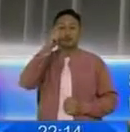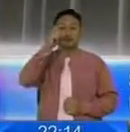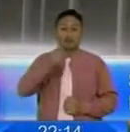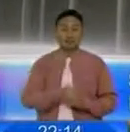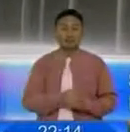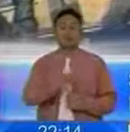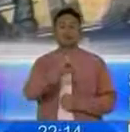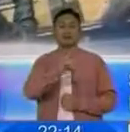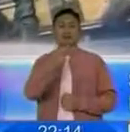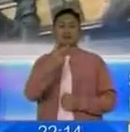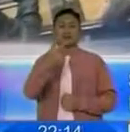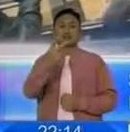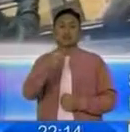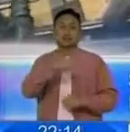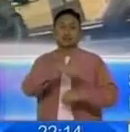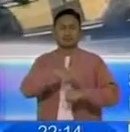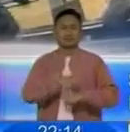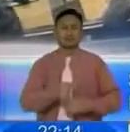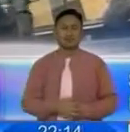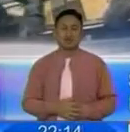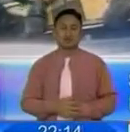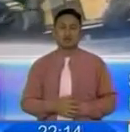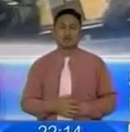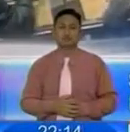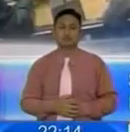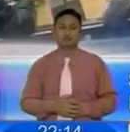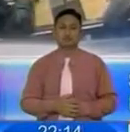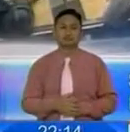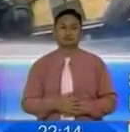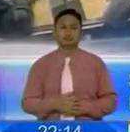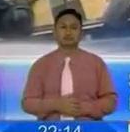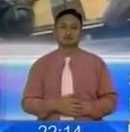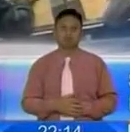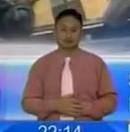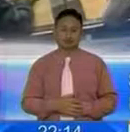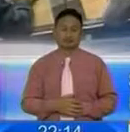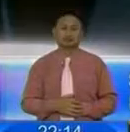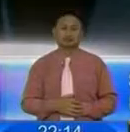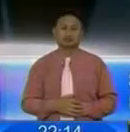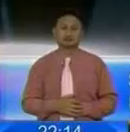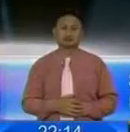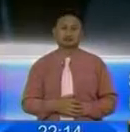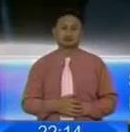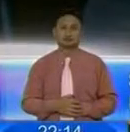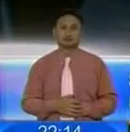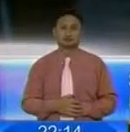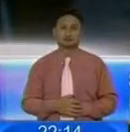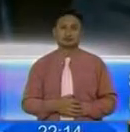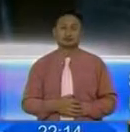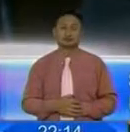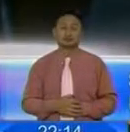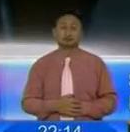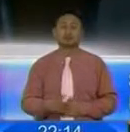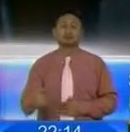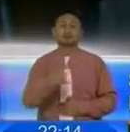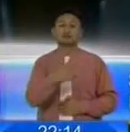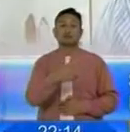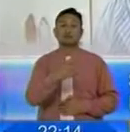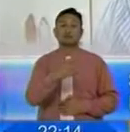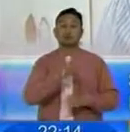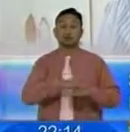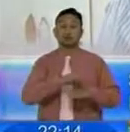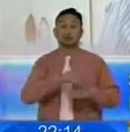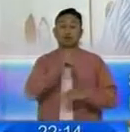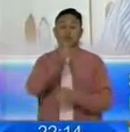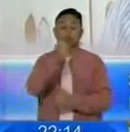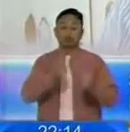72 horas a la Presidencia de la Asamblea para que entreguen la información requerida de ambas personas. En este caso, Serrano gozaría de fuero de corte. Con